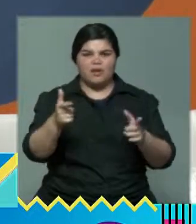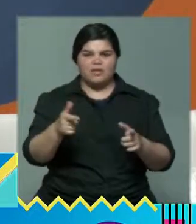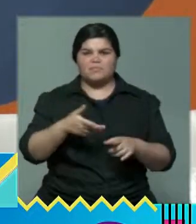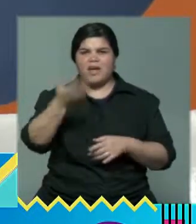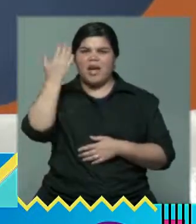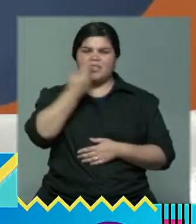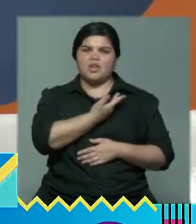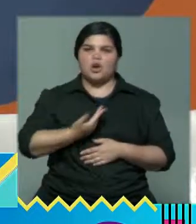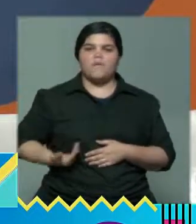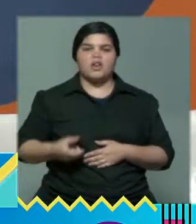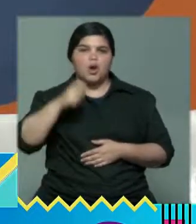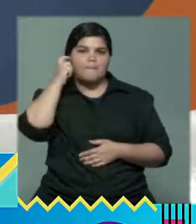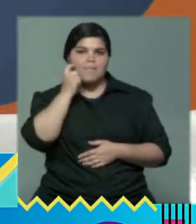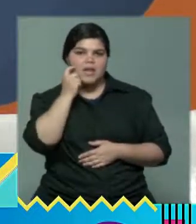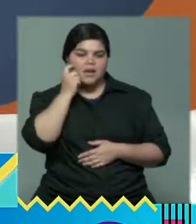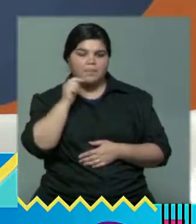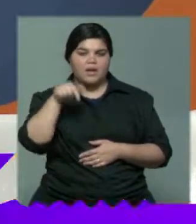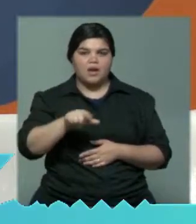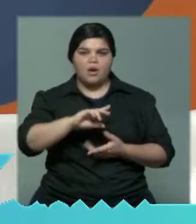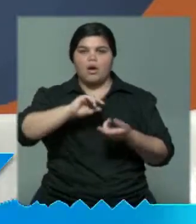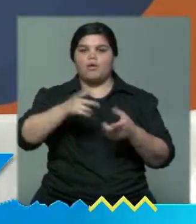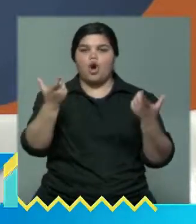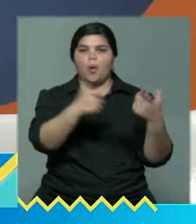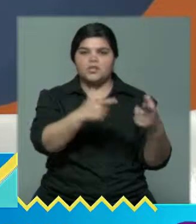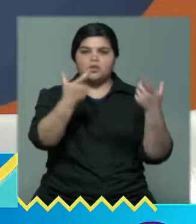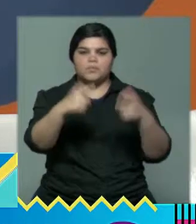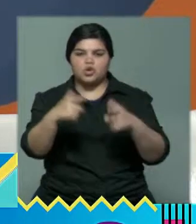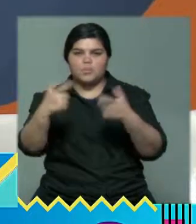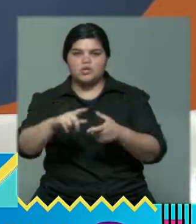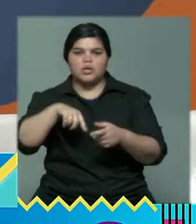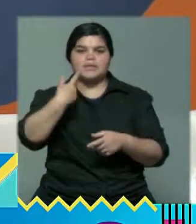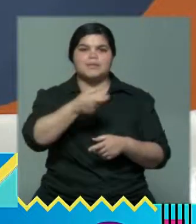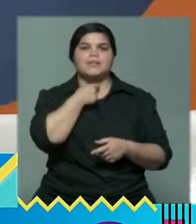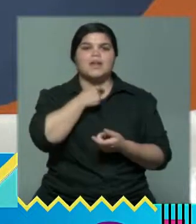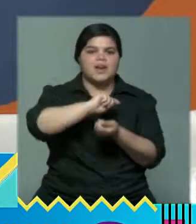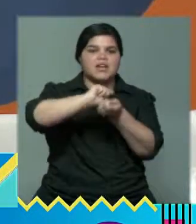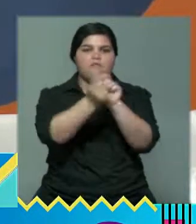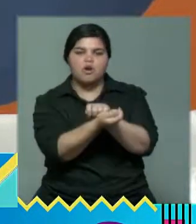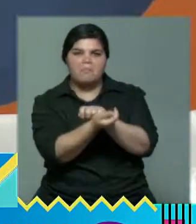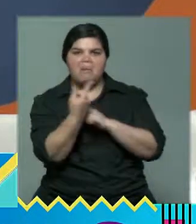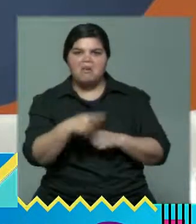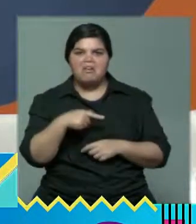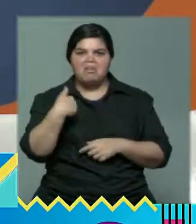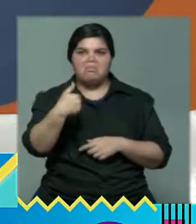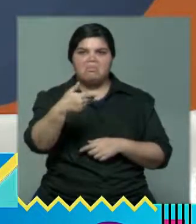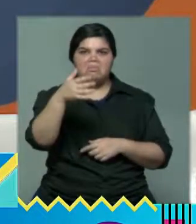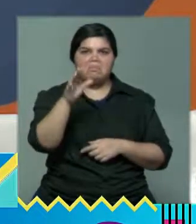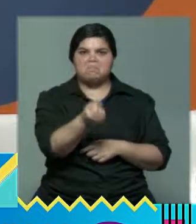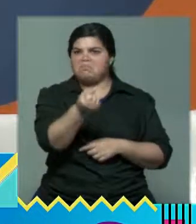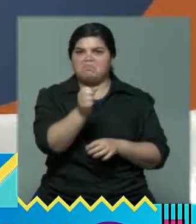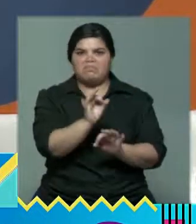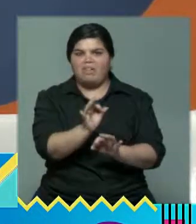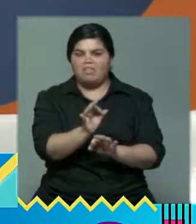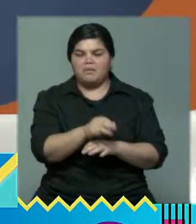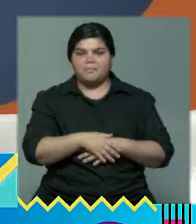han ido creando distintas comisiones para reformar y por distintos motivos estas comisiones nunca logran concretar esa reforma. Yo Yo no sé